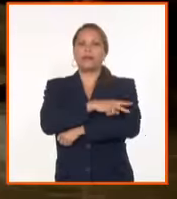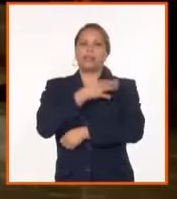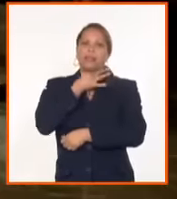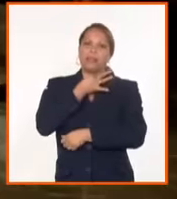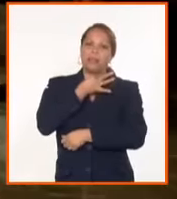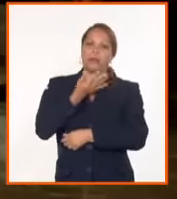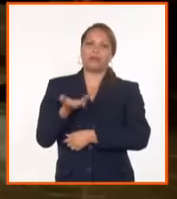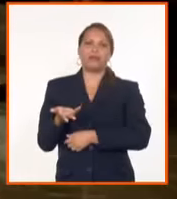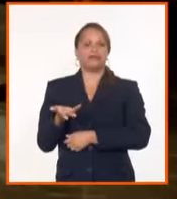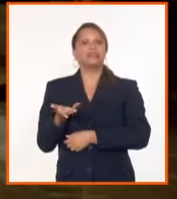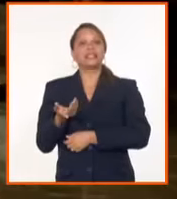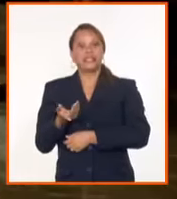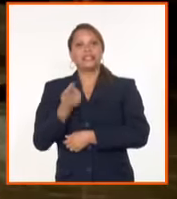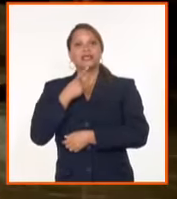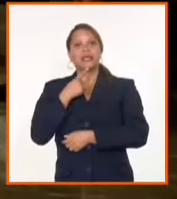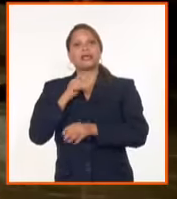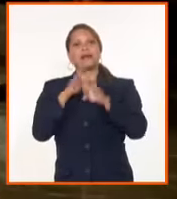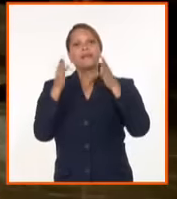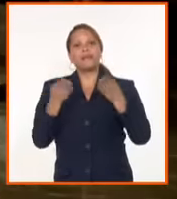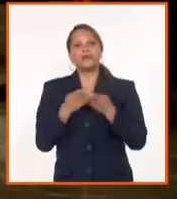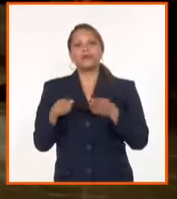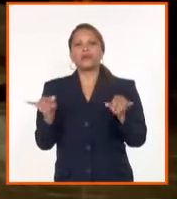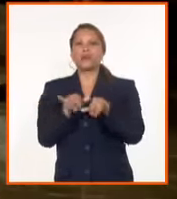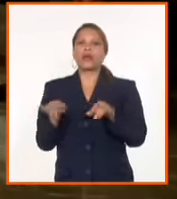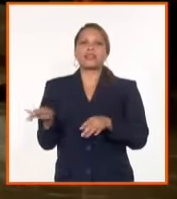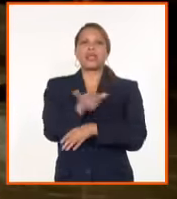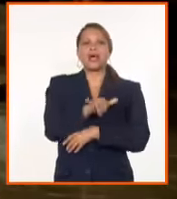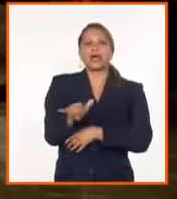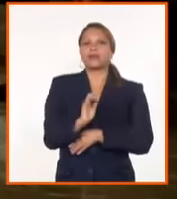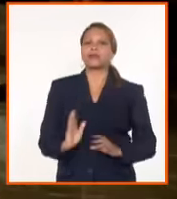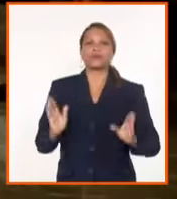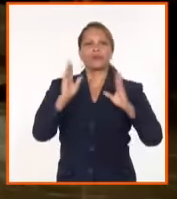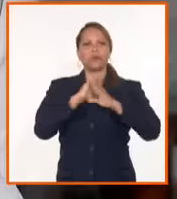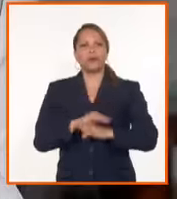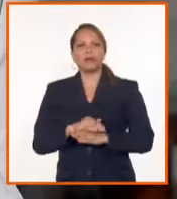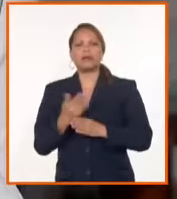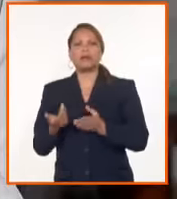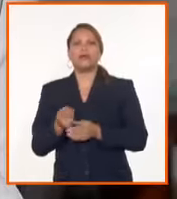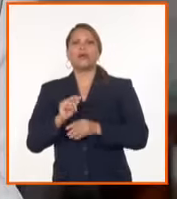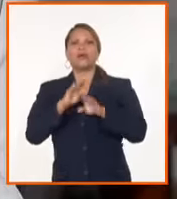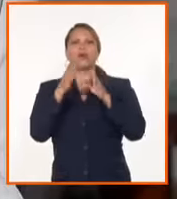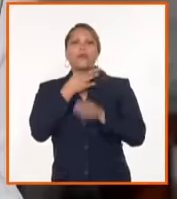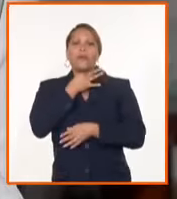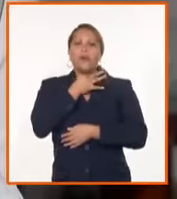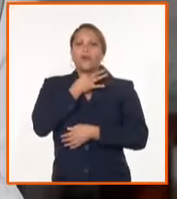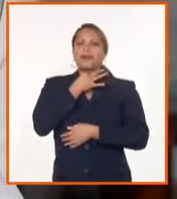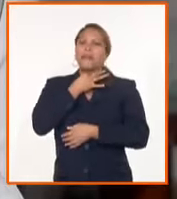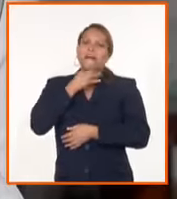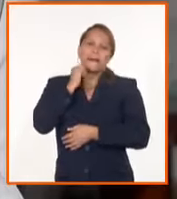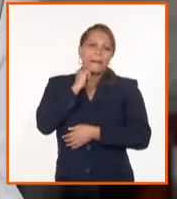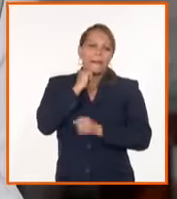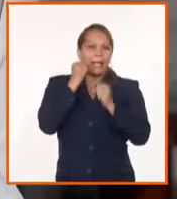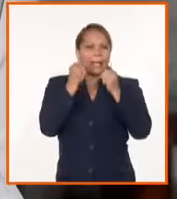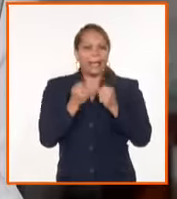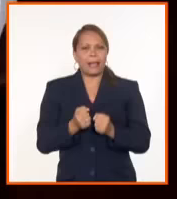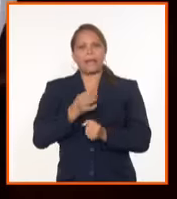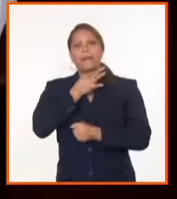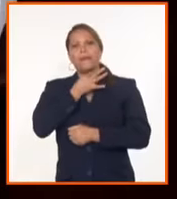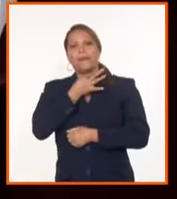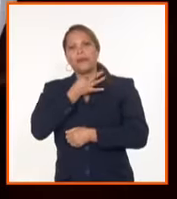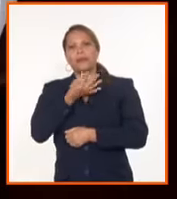más pobres, un mundo que cada vez más desigual, los ricos más ricos, los pobres más pobres, los pobres tienen menos acceso al